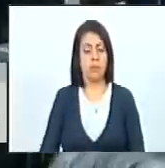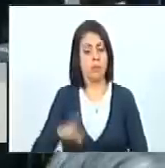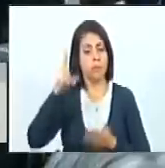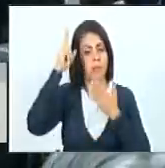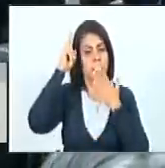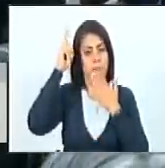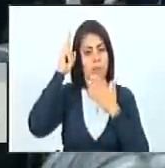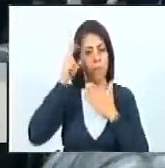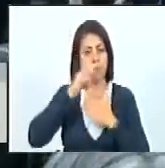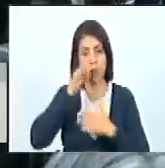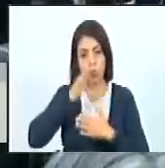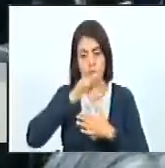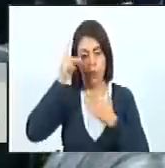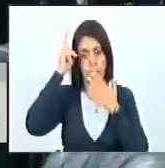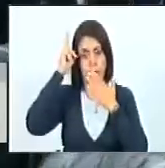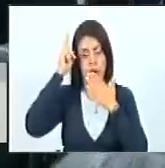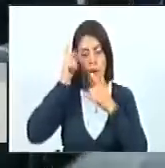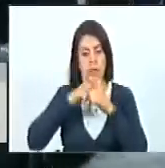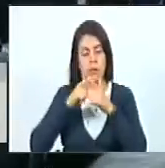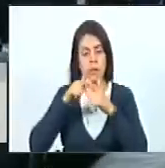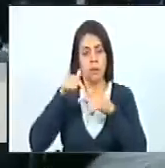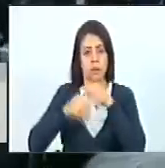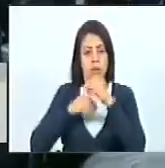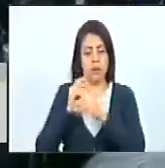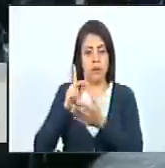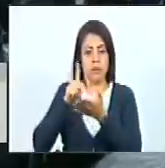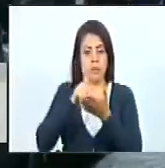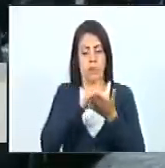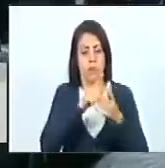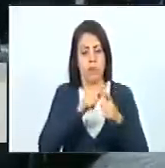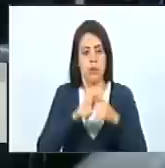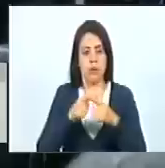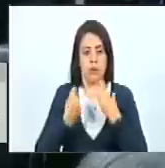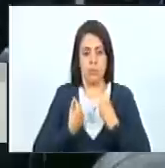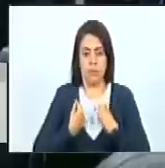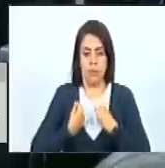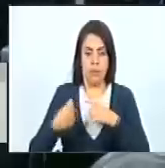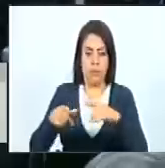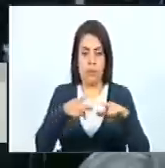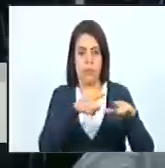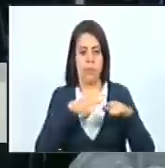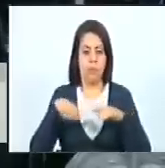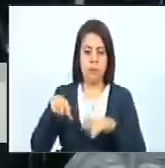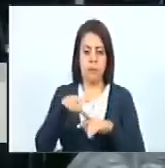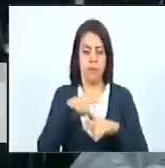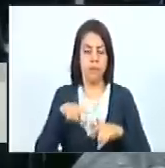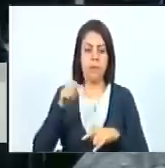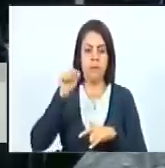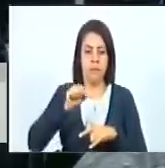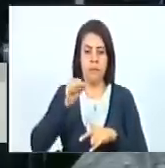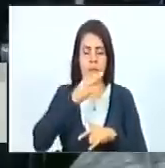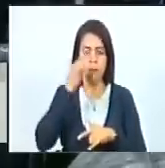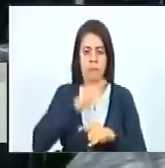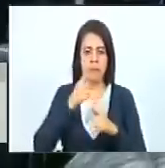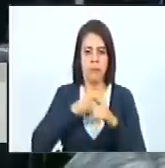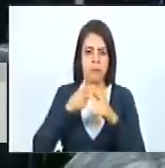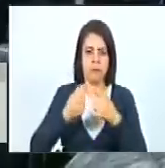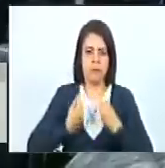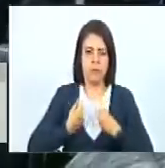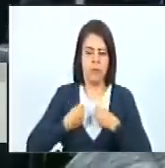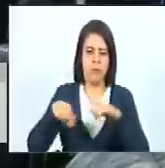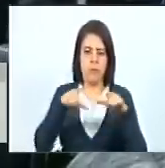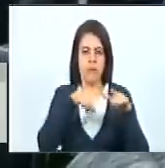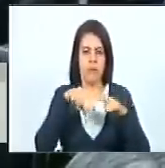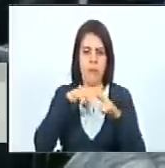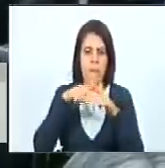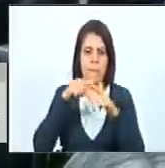indígenas originarios están, que habitan en la zona, si bien es cierto que habitan